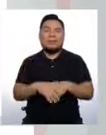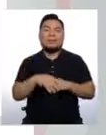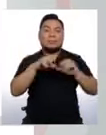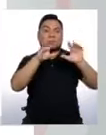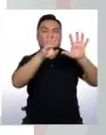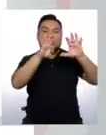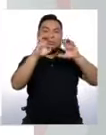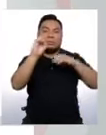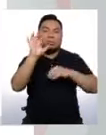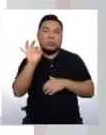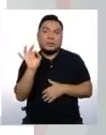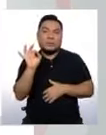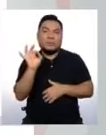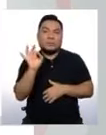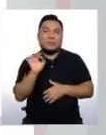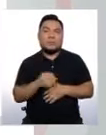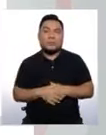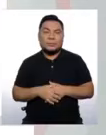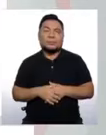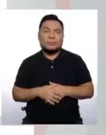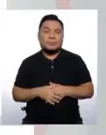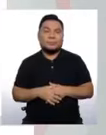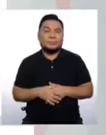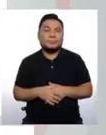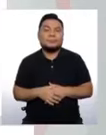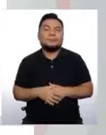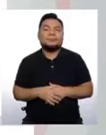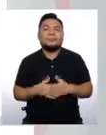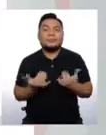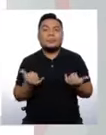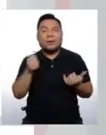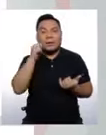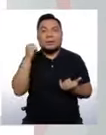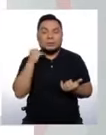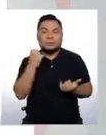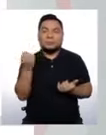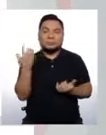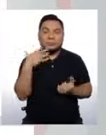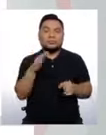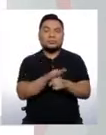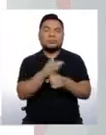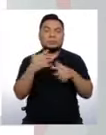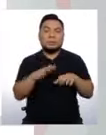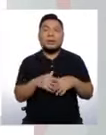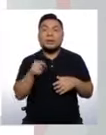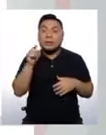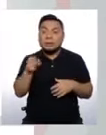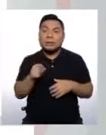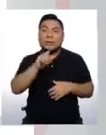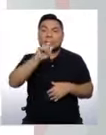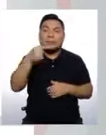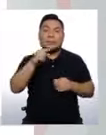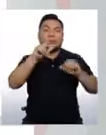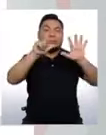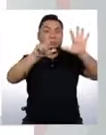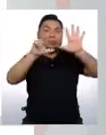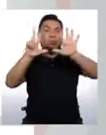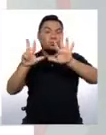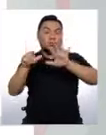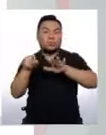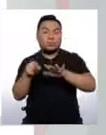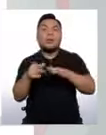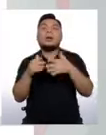909 hasta el corte el día de ayer lo que quiere decir que de las mil 78 camas uci